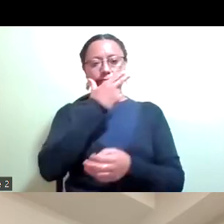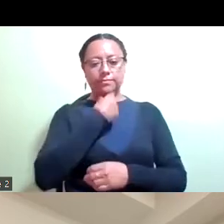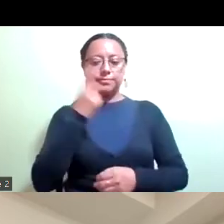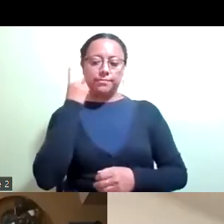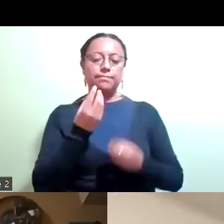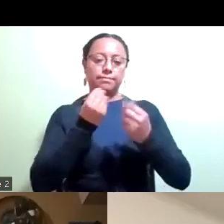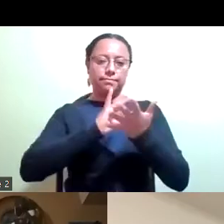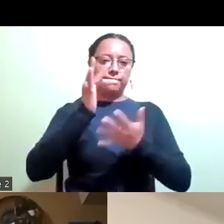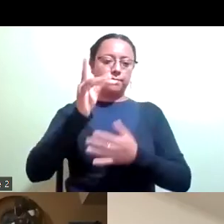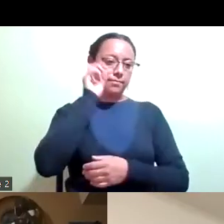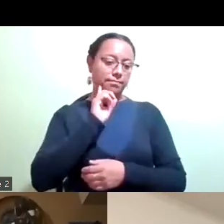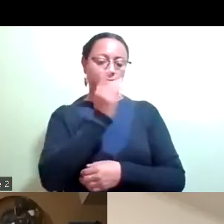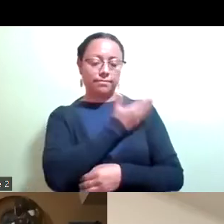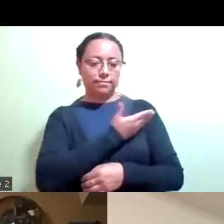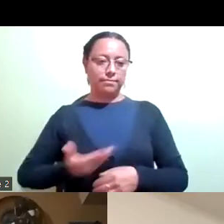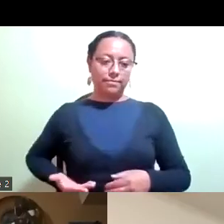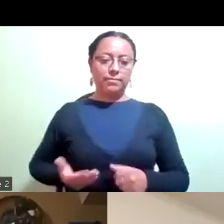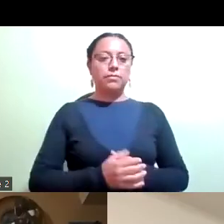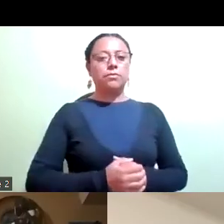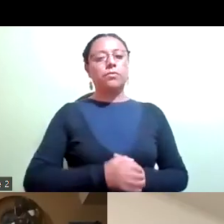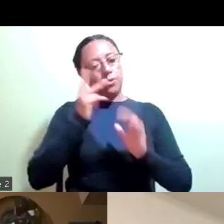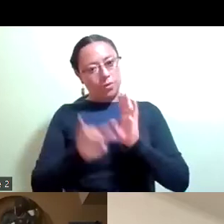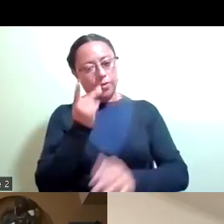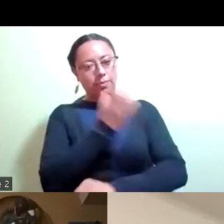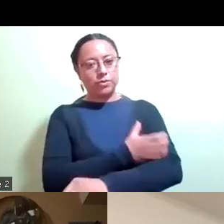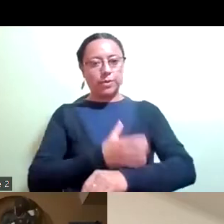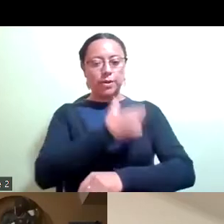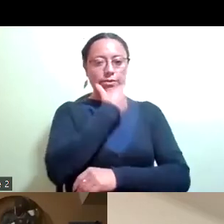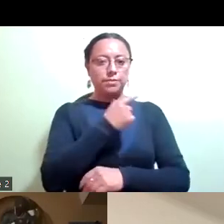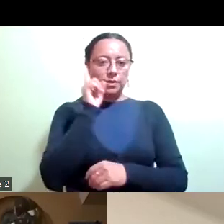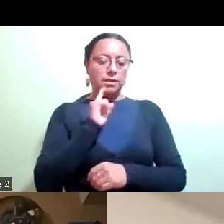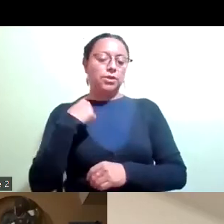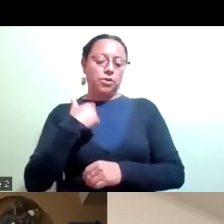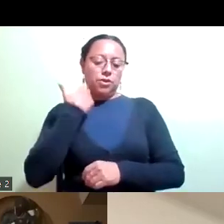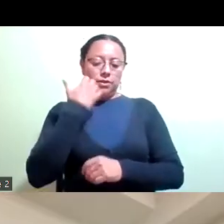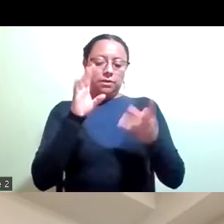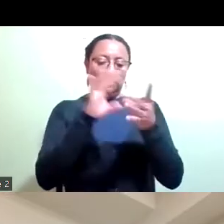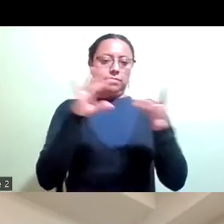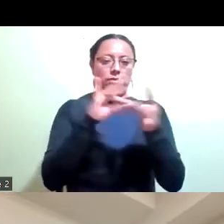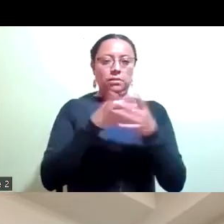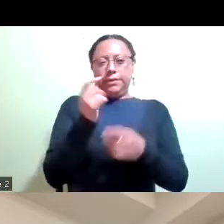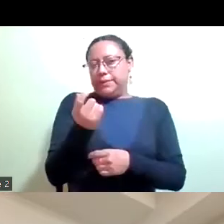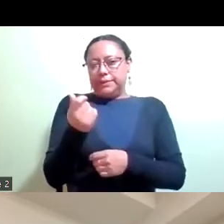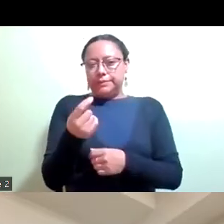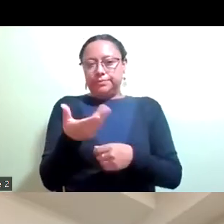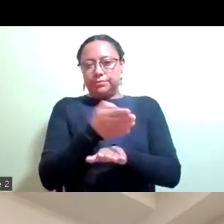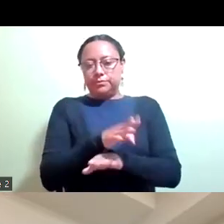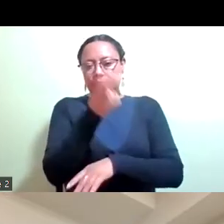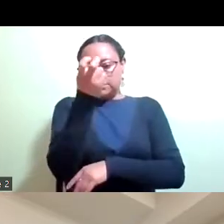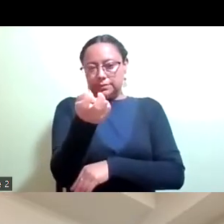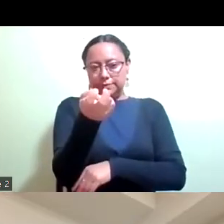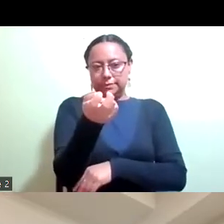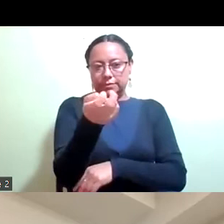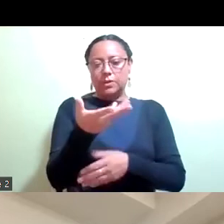presidenta. De nueva cuenta, compañeras, compañeros, platicarles un poco sobre este dictamen. Miren,